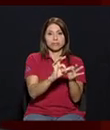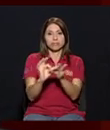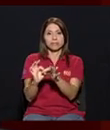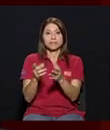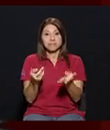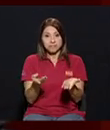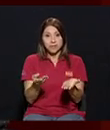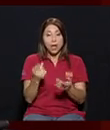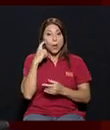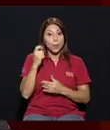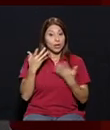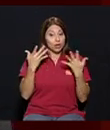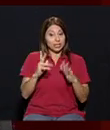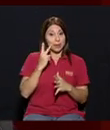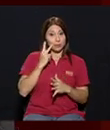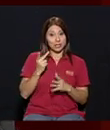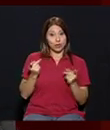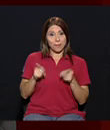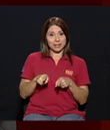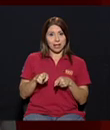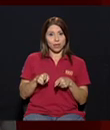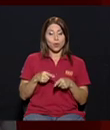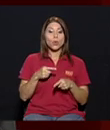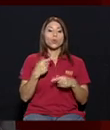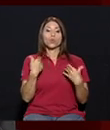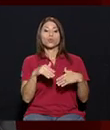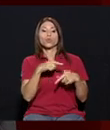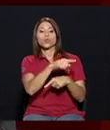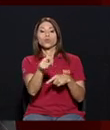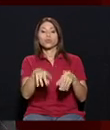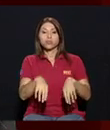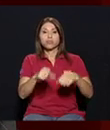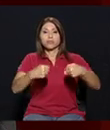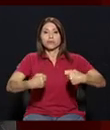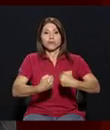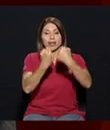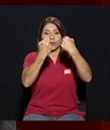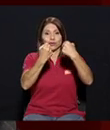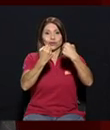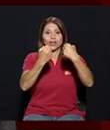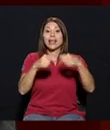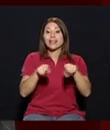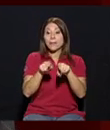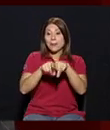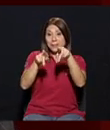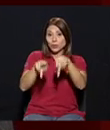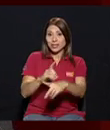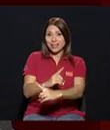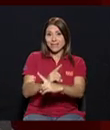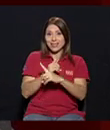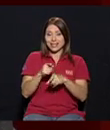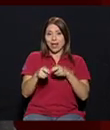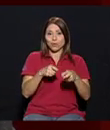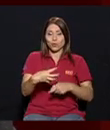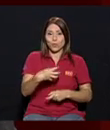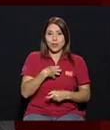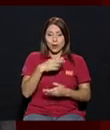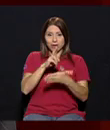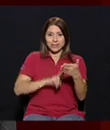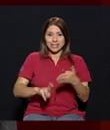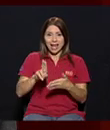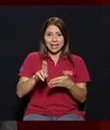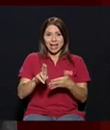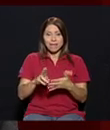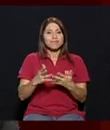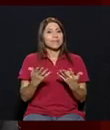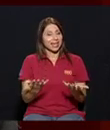porque lo que hemos visto y los grandes retos que tiene la universidad y los que defienden el postulado de la autonomía universitaria es que la sociedad